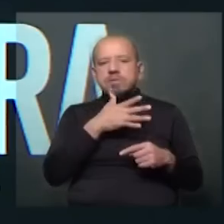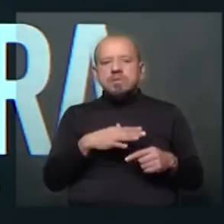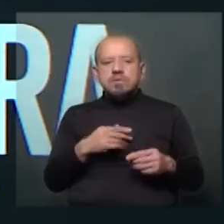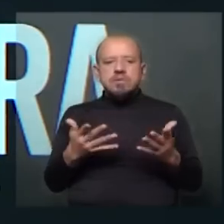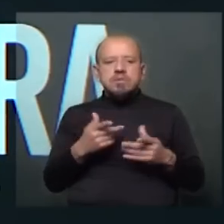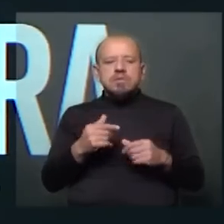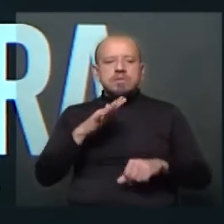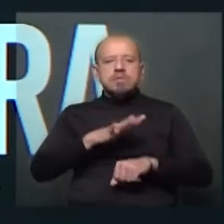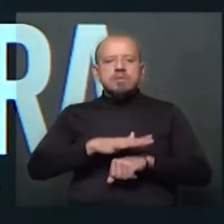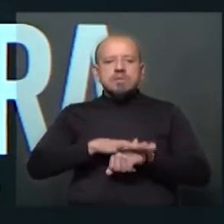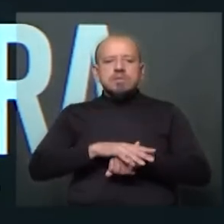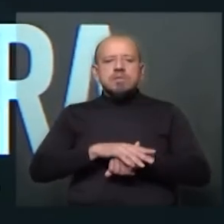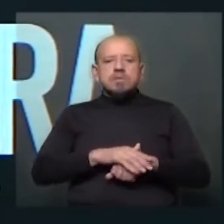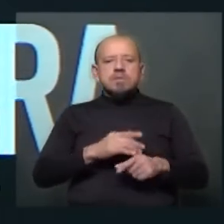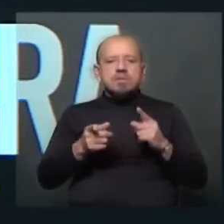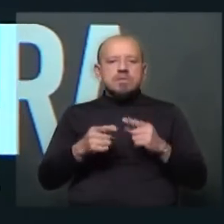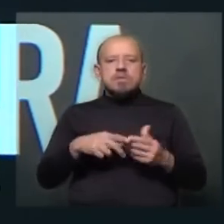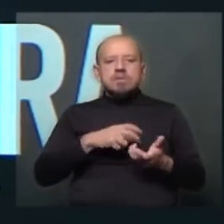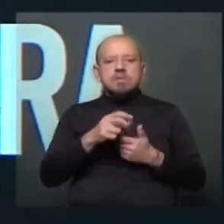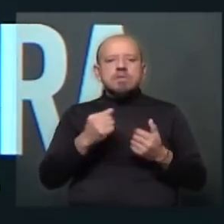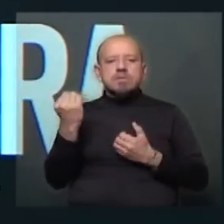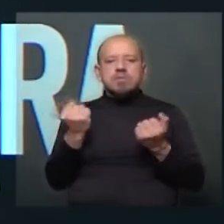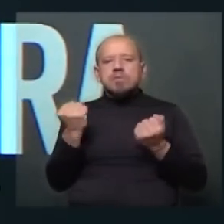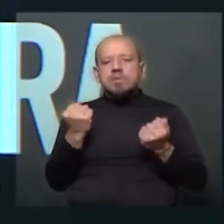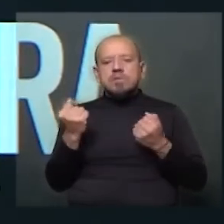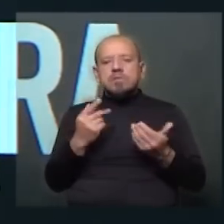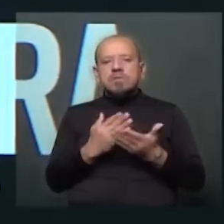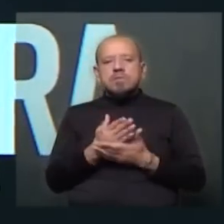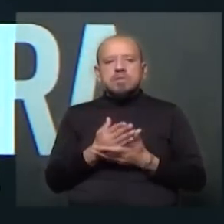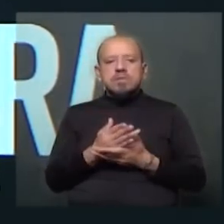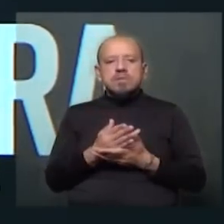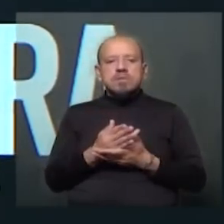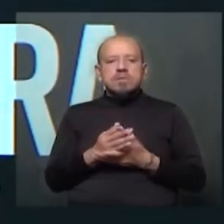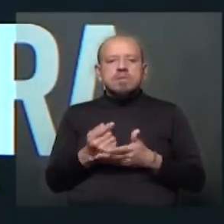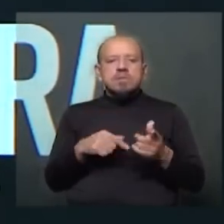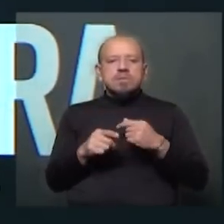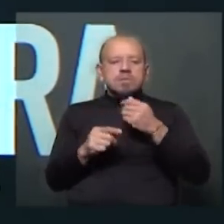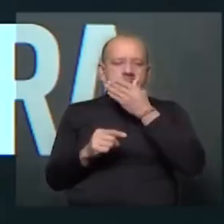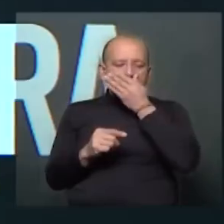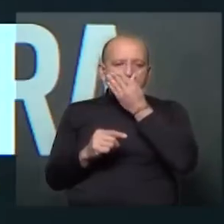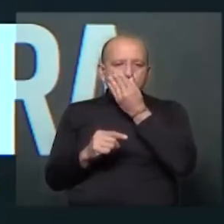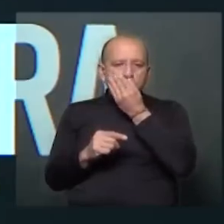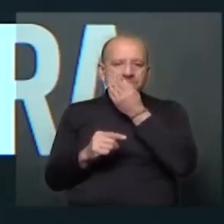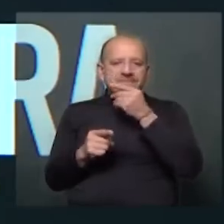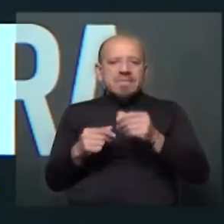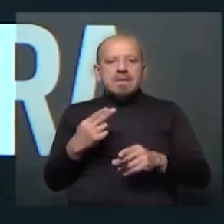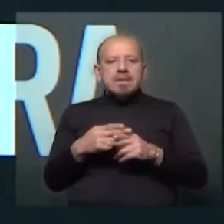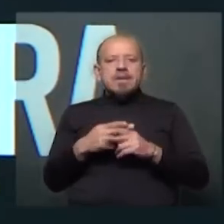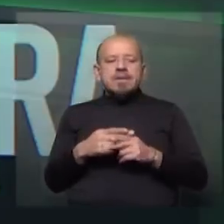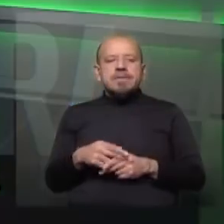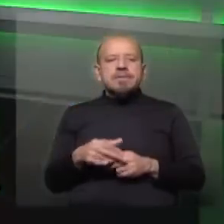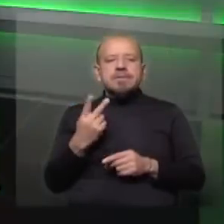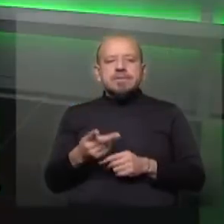en su momento no con la locha de la ucina y la crisis económica en fin siempre está relacionado con eso Y en este caso es una novela muy especial se llama nosotros dos en la